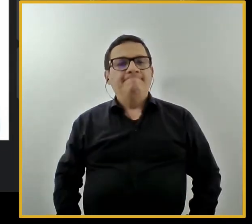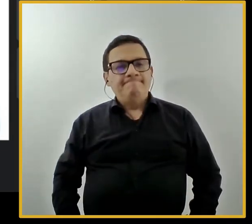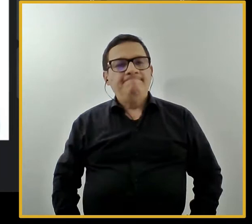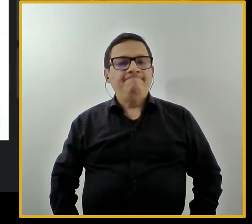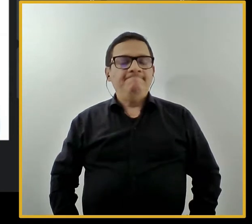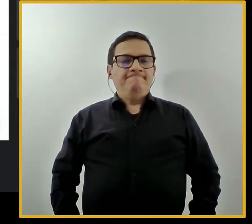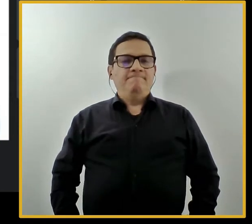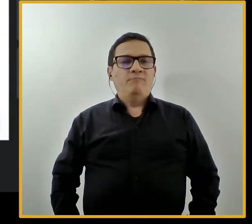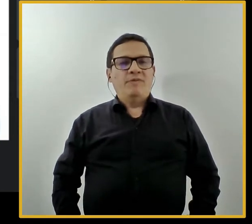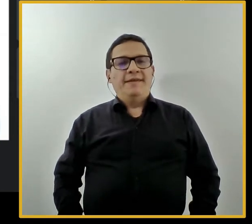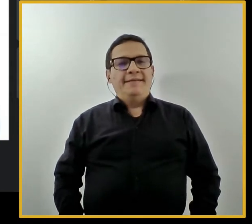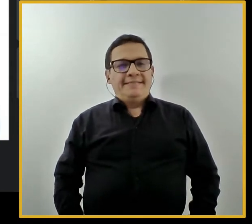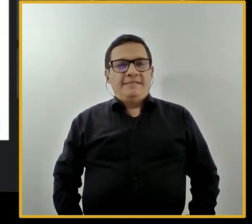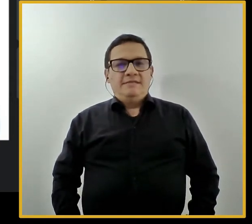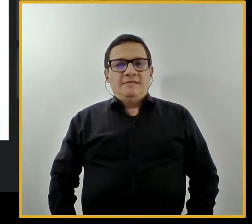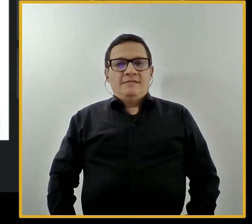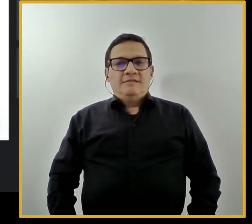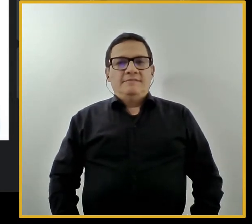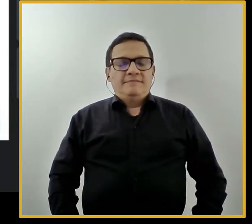Ahora,